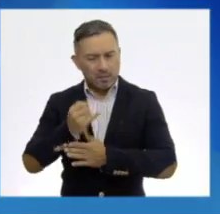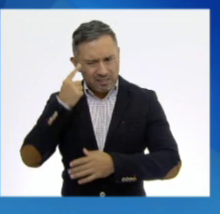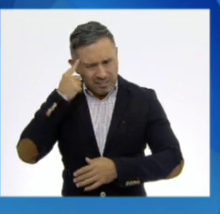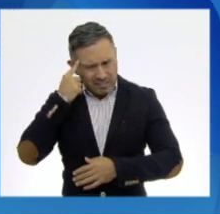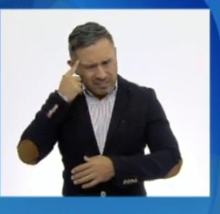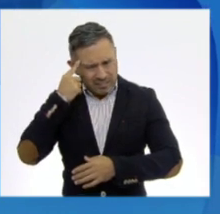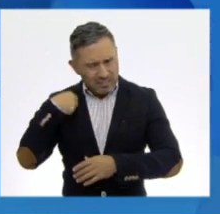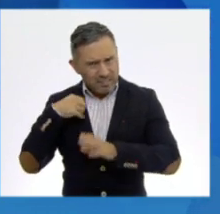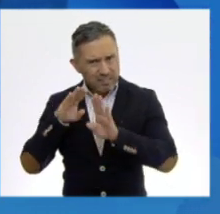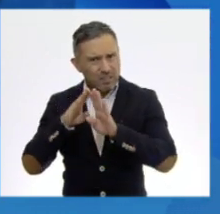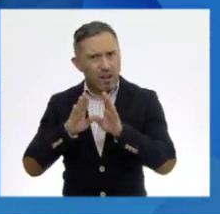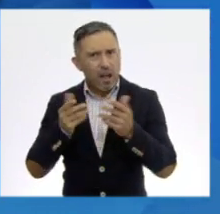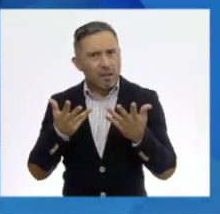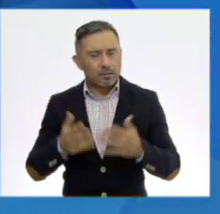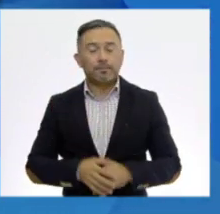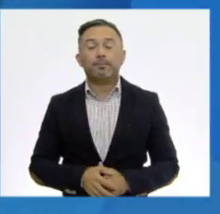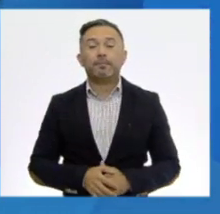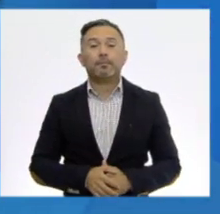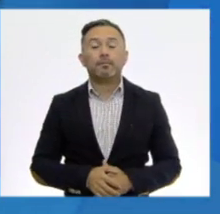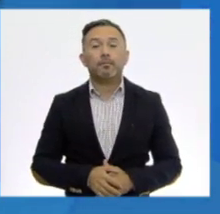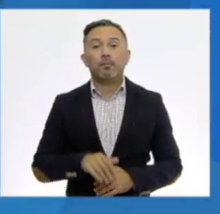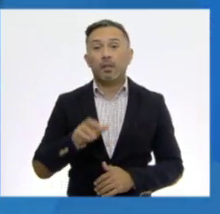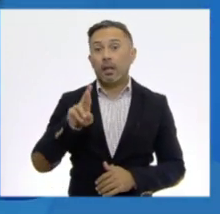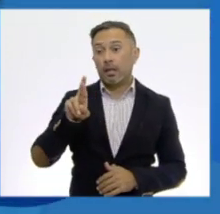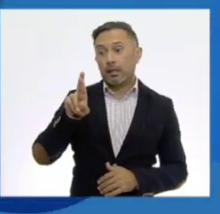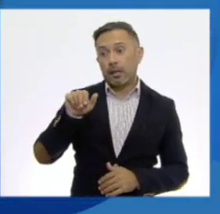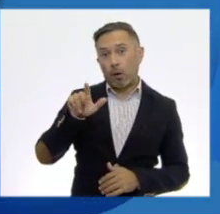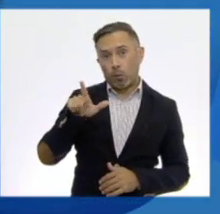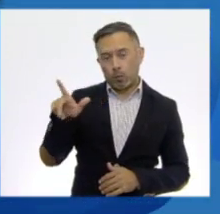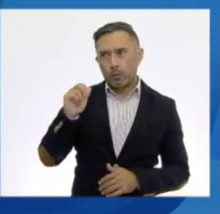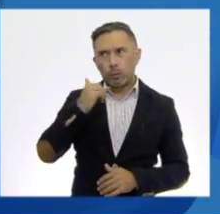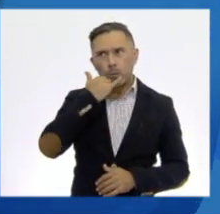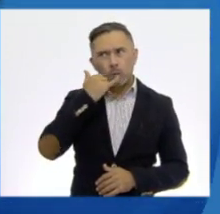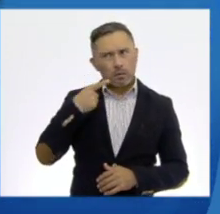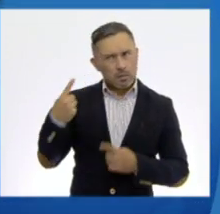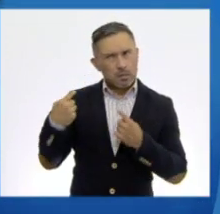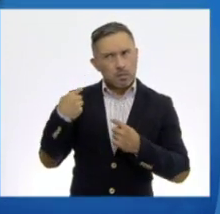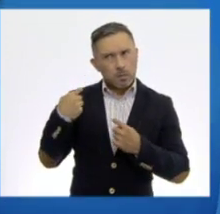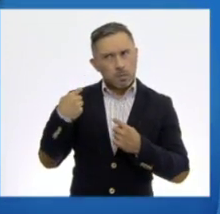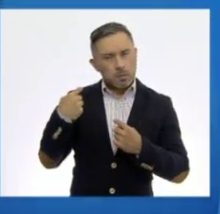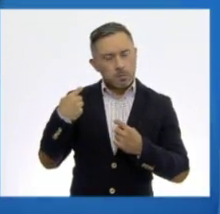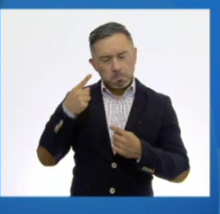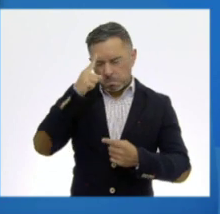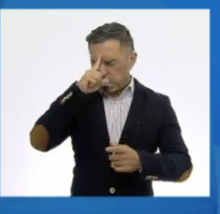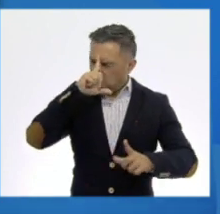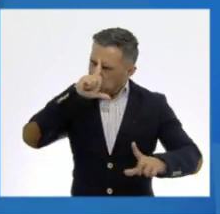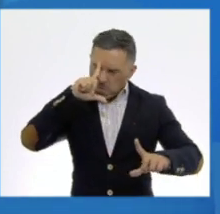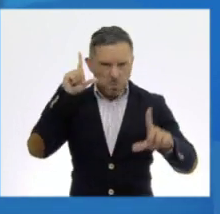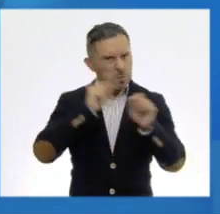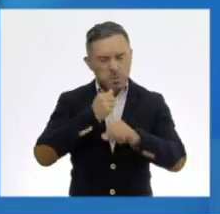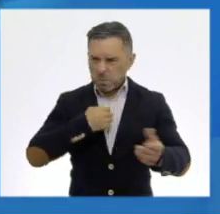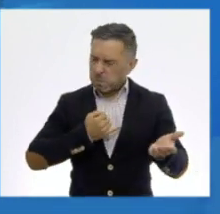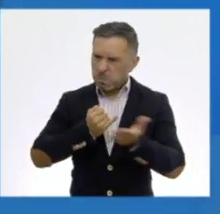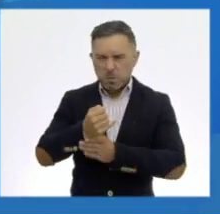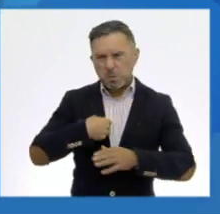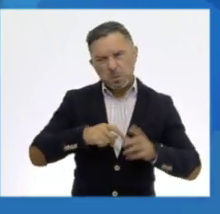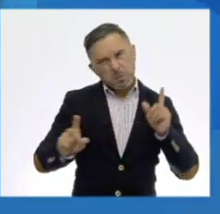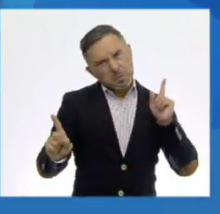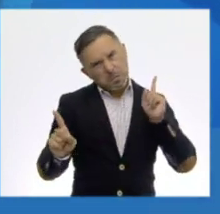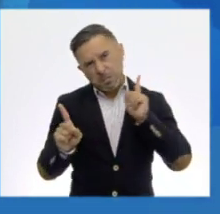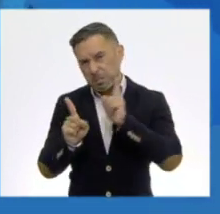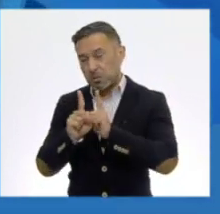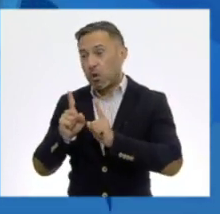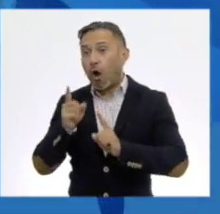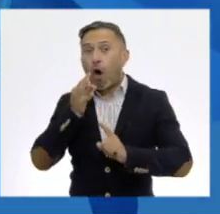situación. Inmediatamente sospechas de Raúl y te diriges a él a toda prisa. Sin avisar, le sueltas un